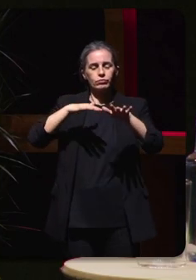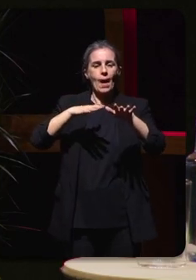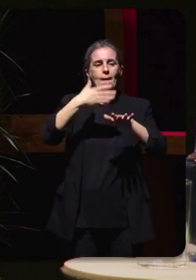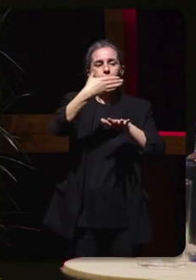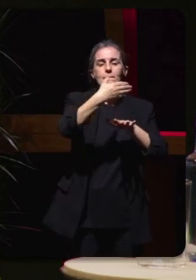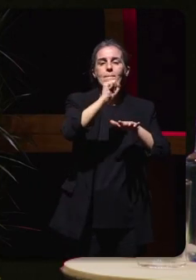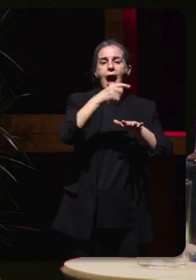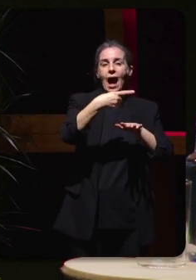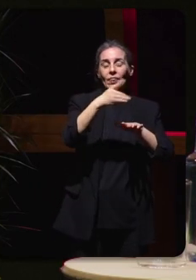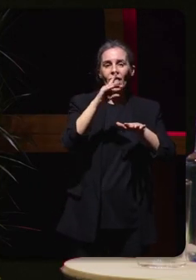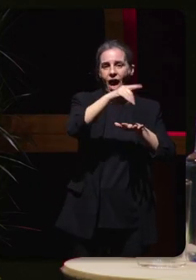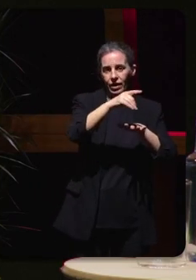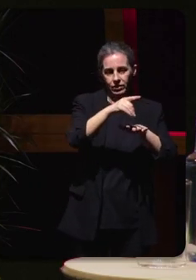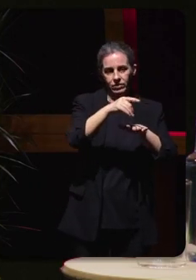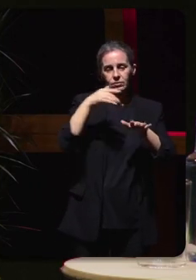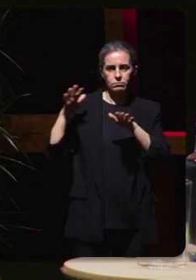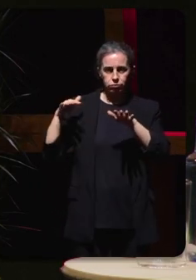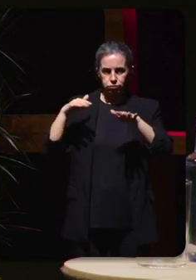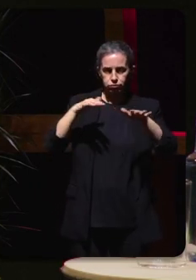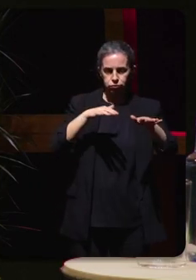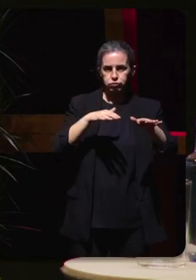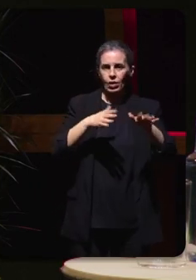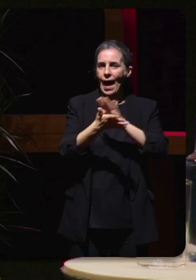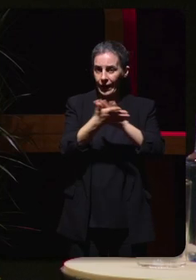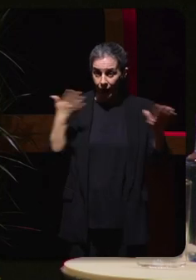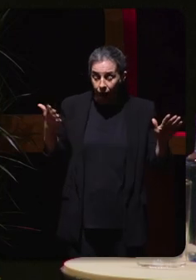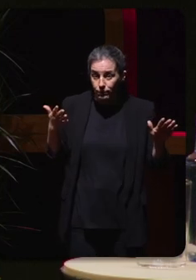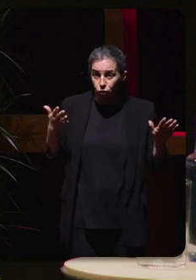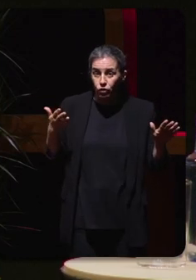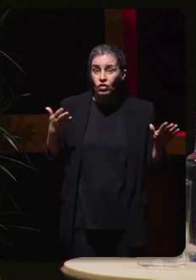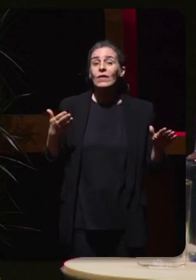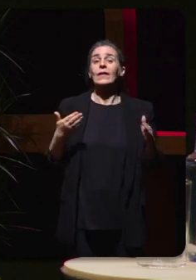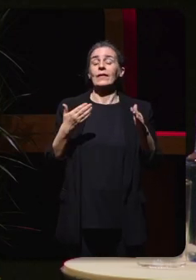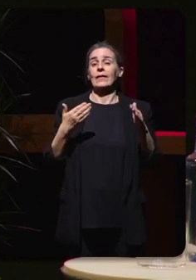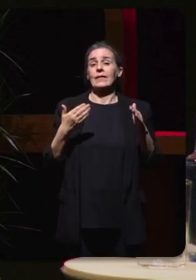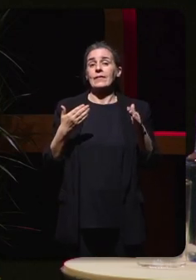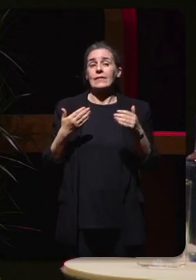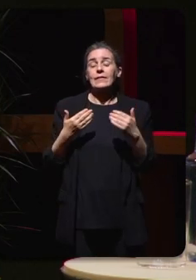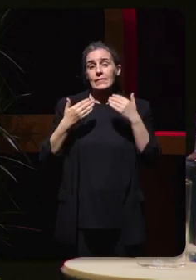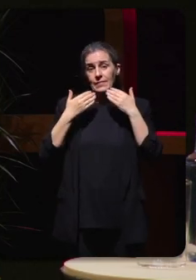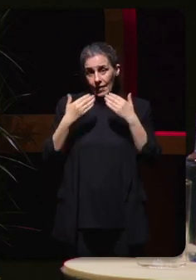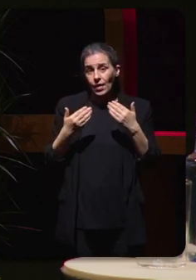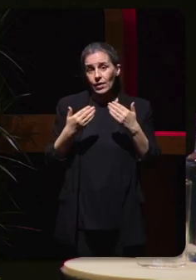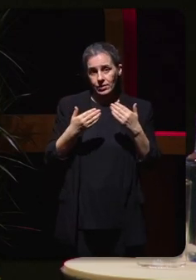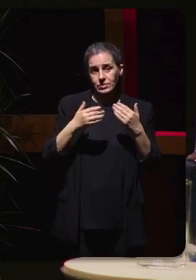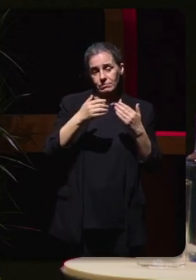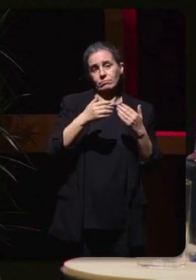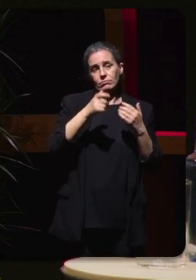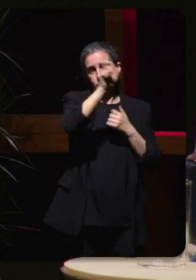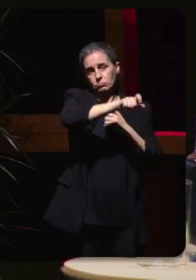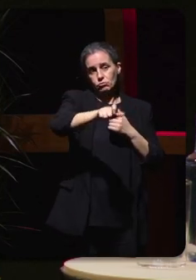nunca tan rápido, los soldados norteamericanos, no hubiera sido nunca tan rápido si hubieran tenido enfrente a las mujeres de